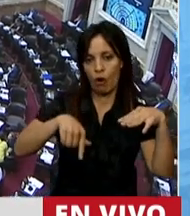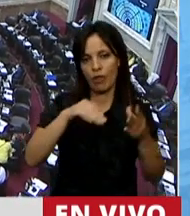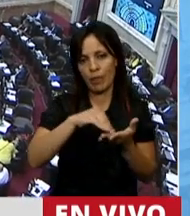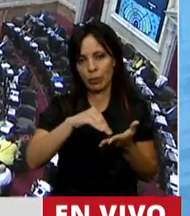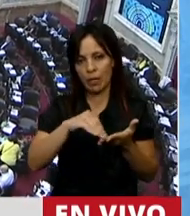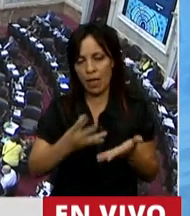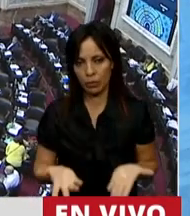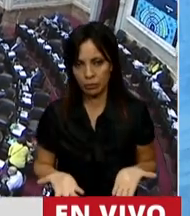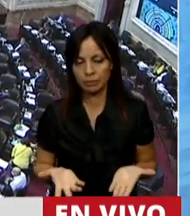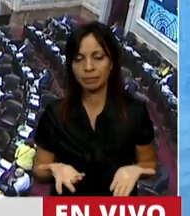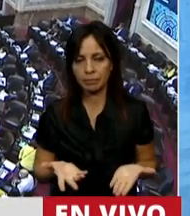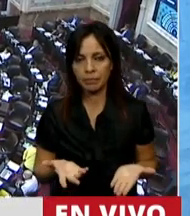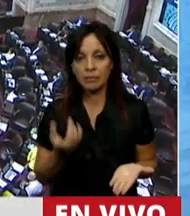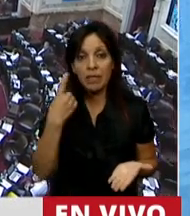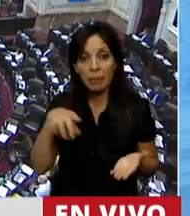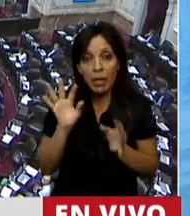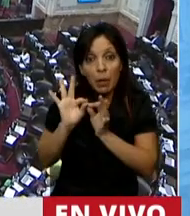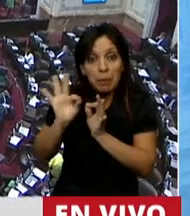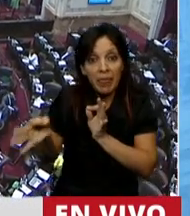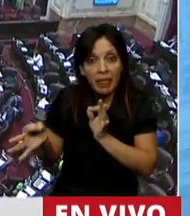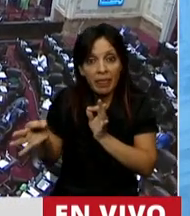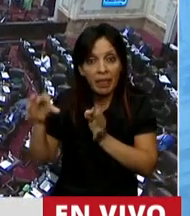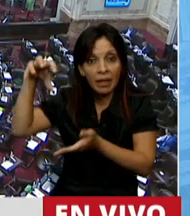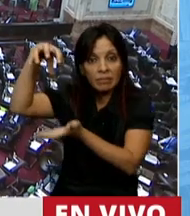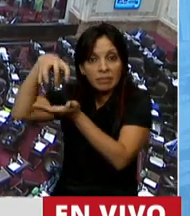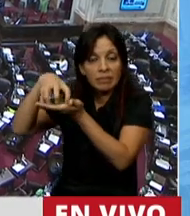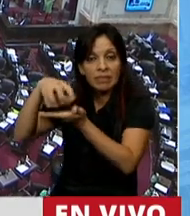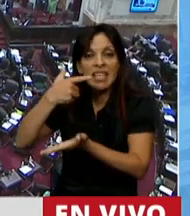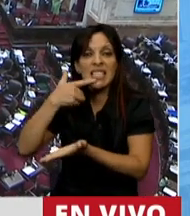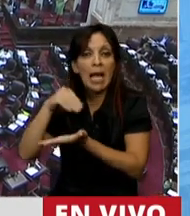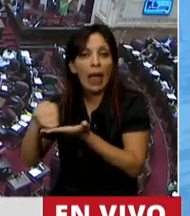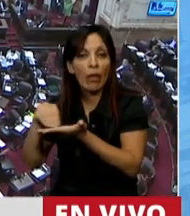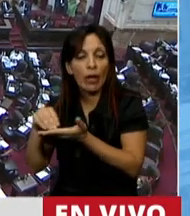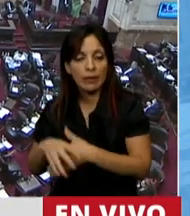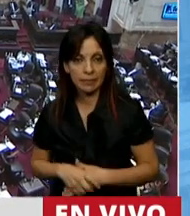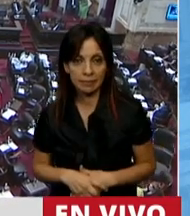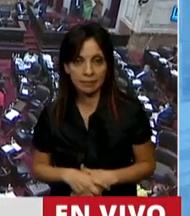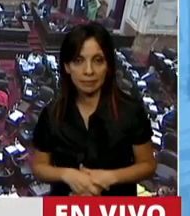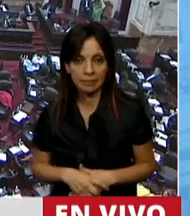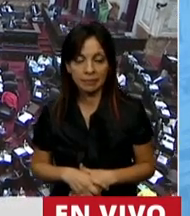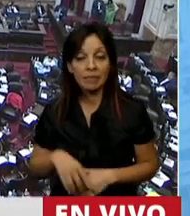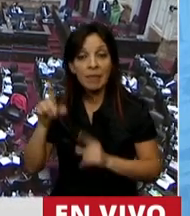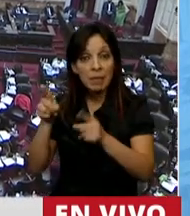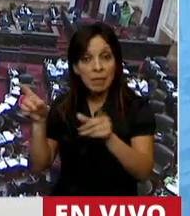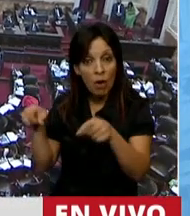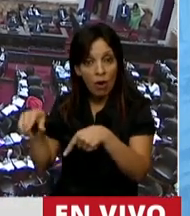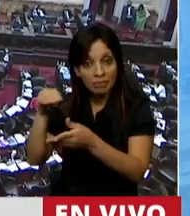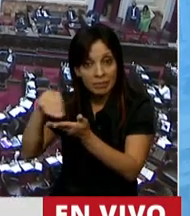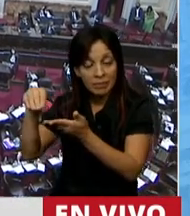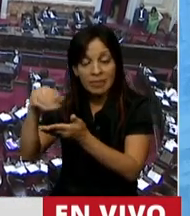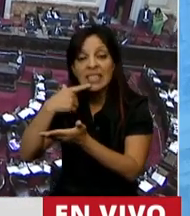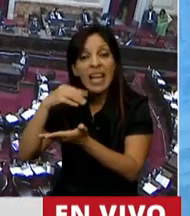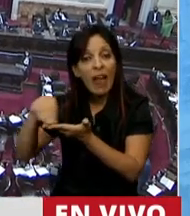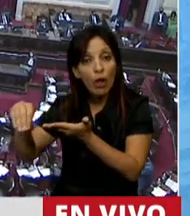de diputados. Pero acá a metros está la Cámara de Senadores y hoy los senadores, sin que